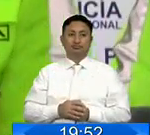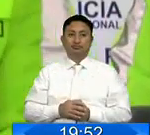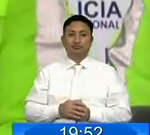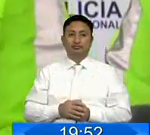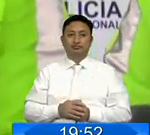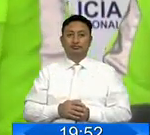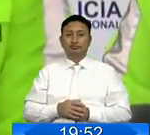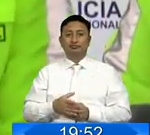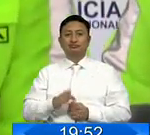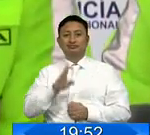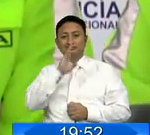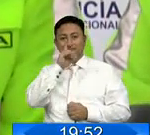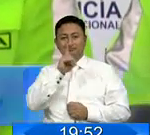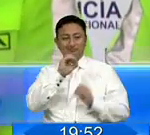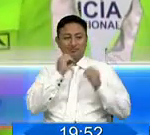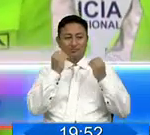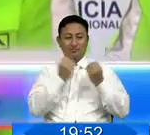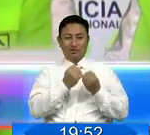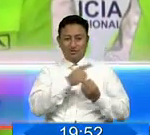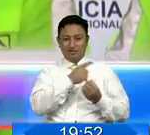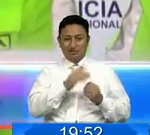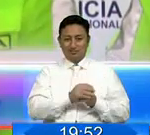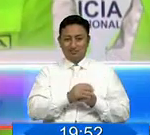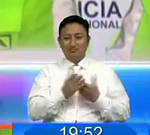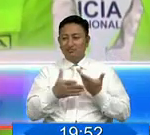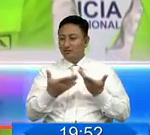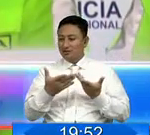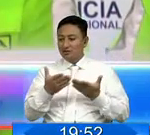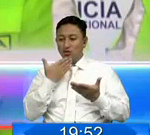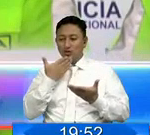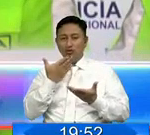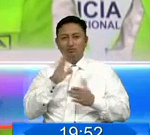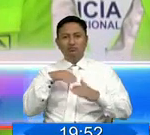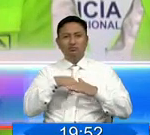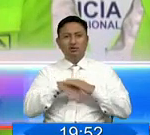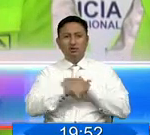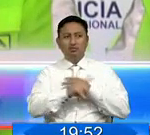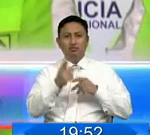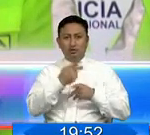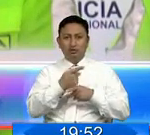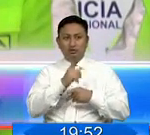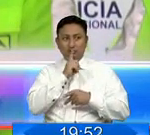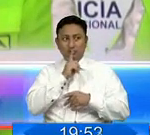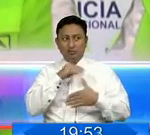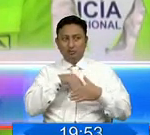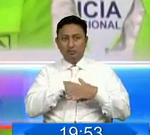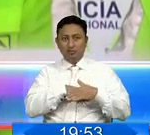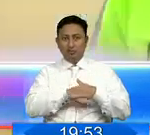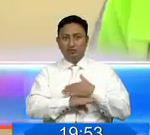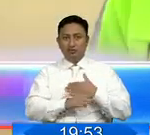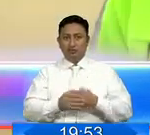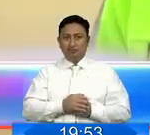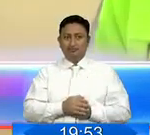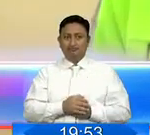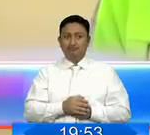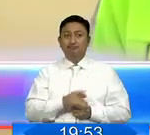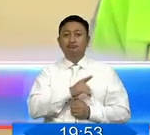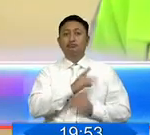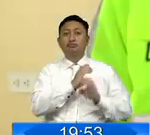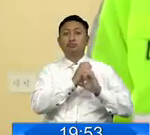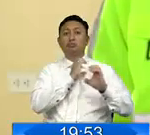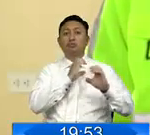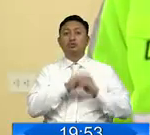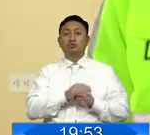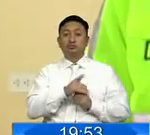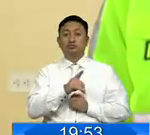estas estructuras delictivas van a buscar la manera de cómo ingresar este tipo de ilícitos hacia nuestro país. El bus